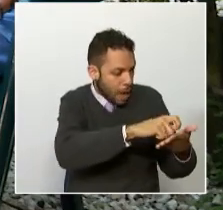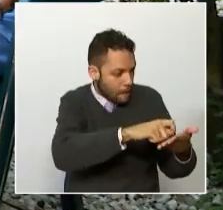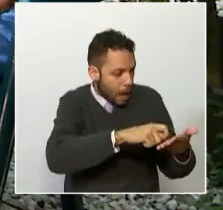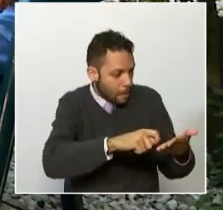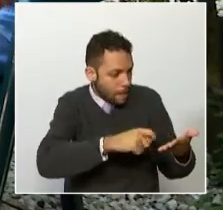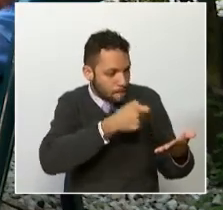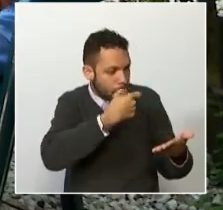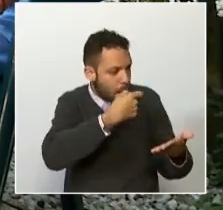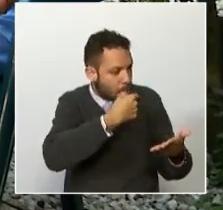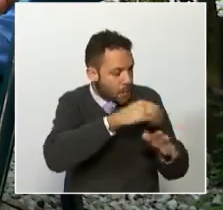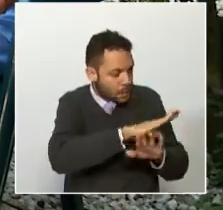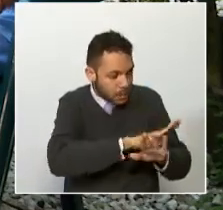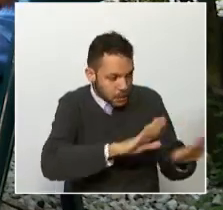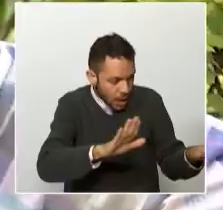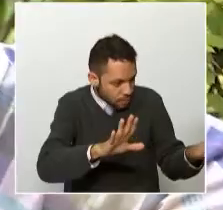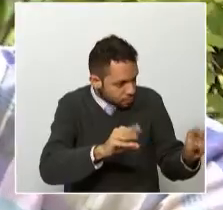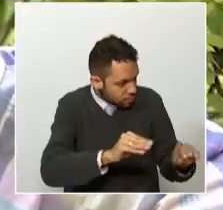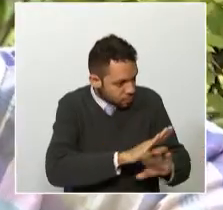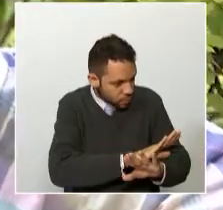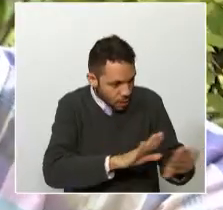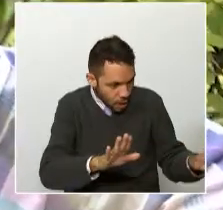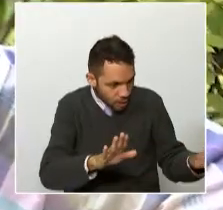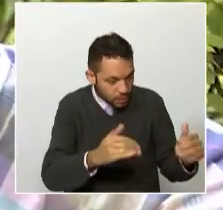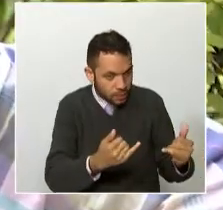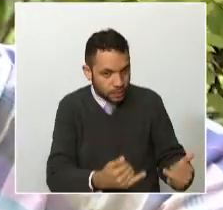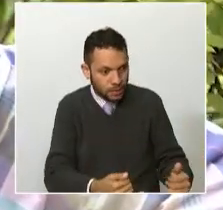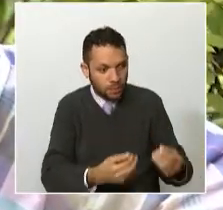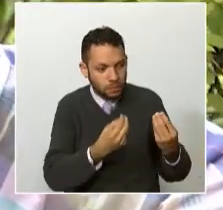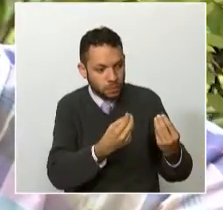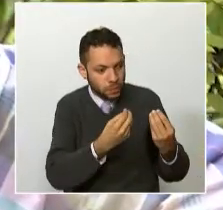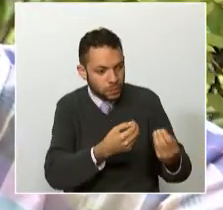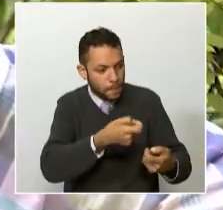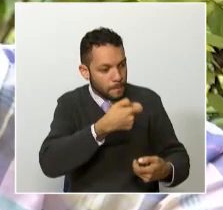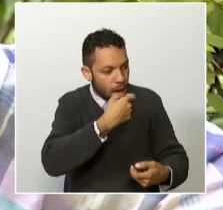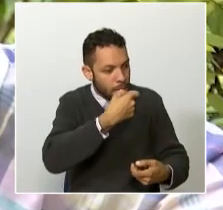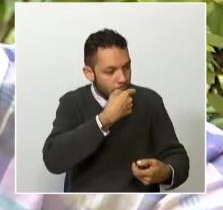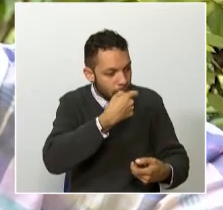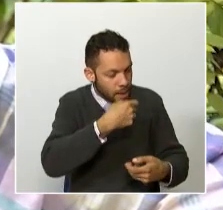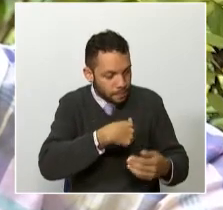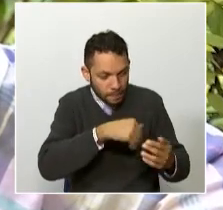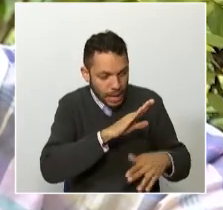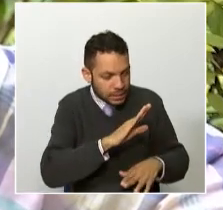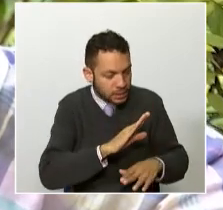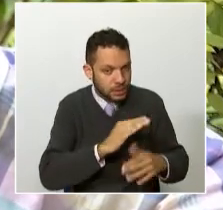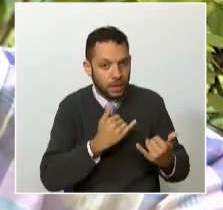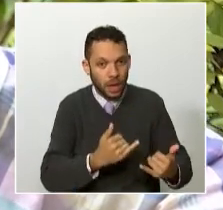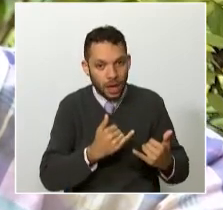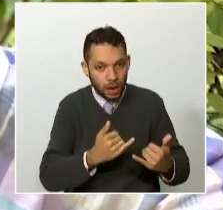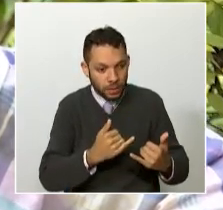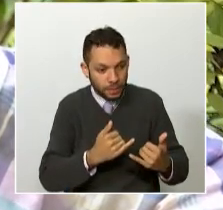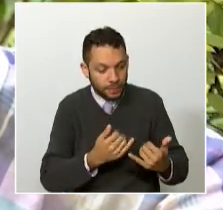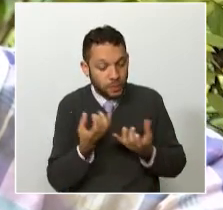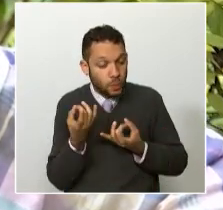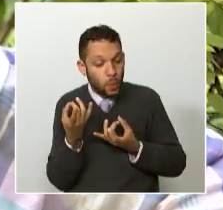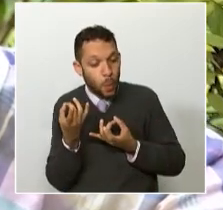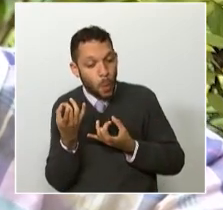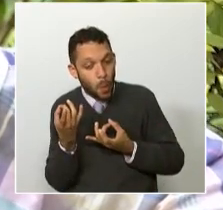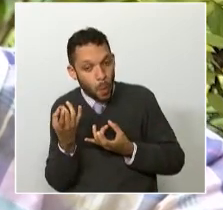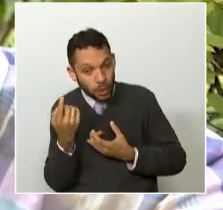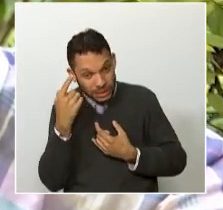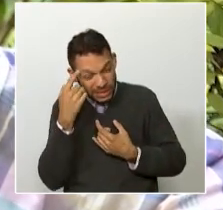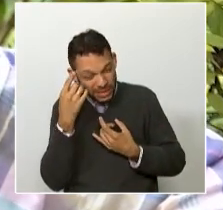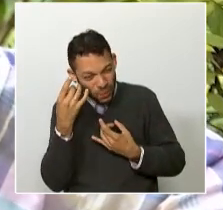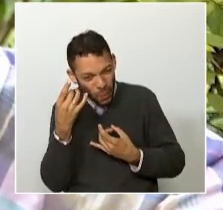que ofrecen para el dolor de cabeza. Y me imagino que ha tomado cantidad de cosas. Pero ¿será quitarle el dolor de cabeza